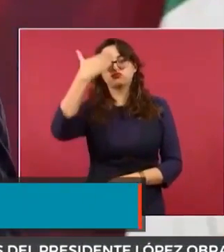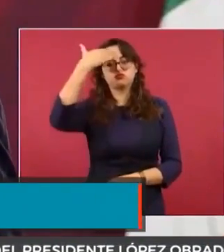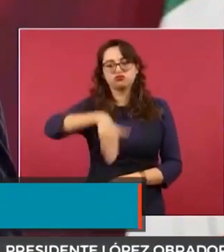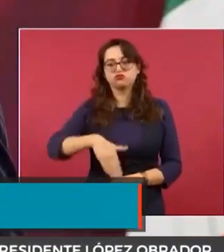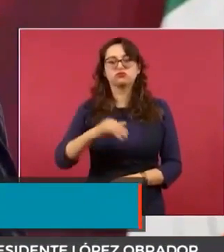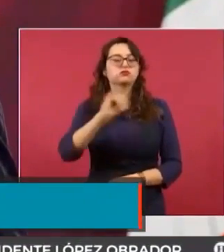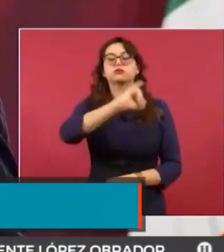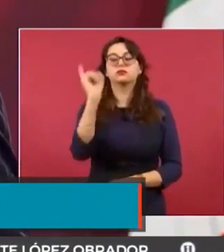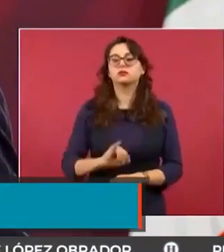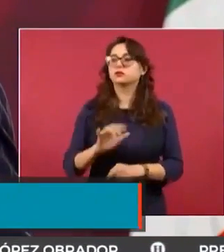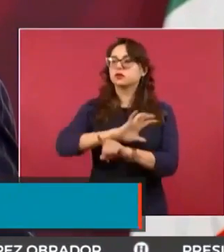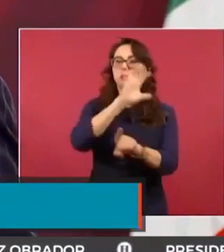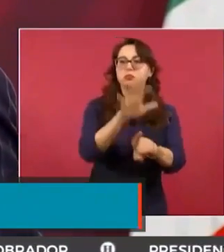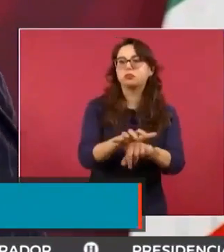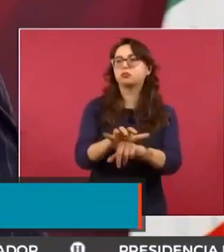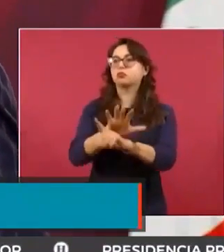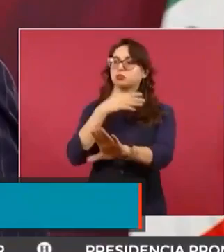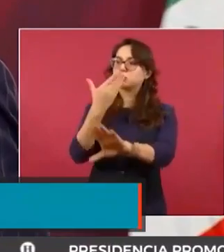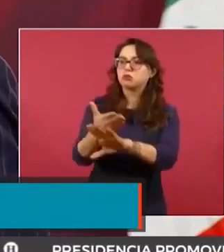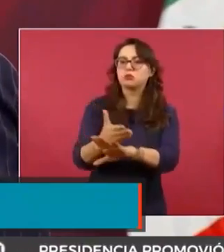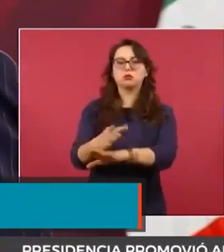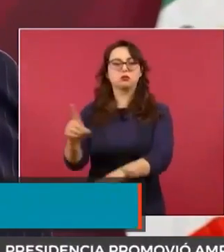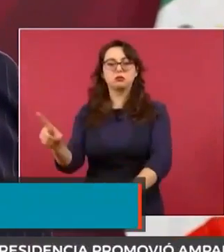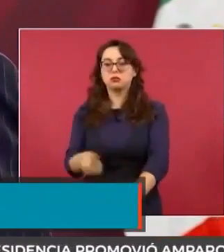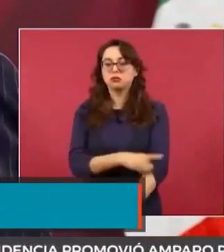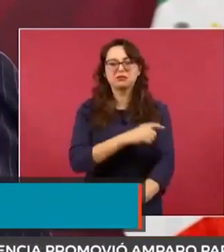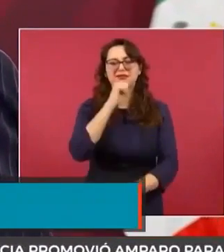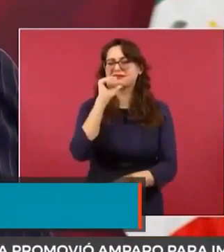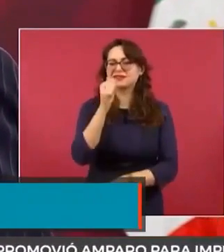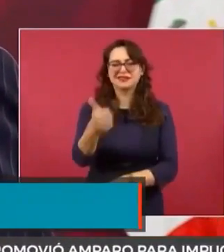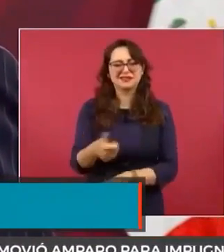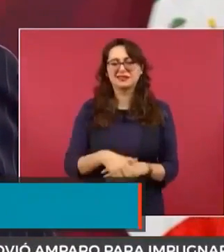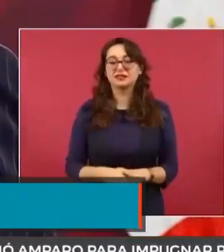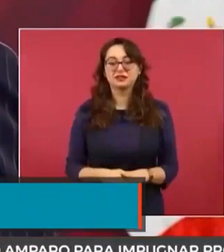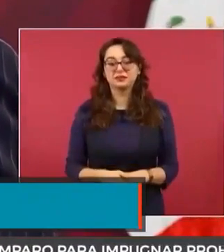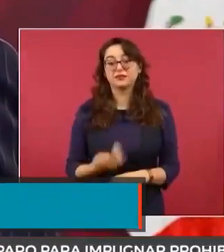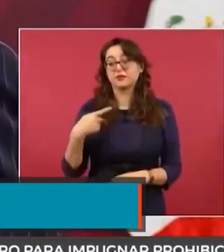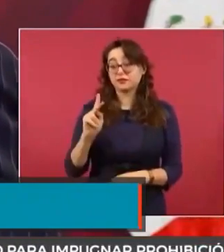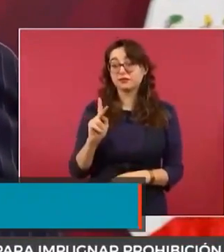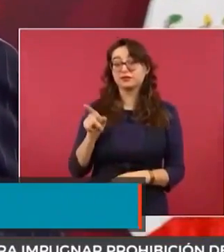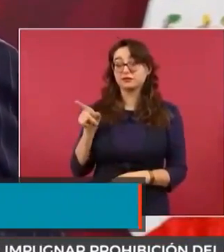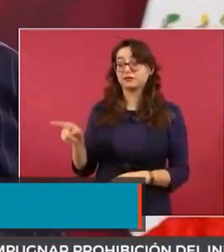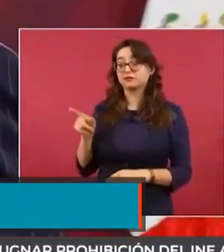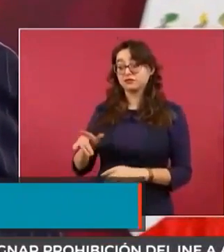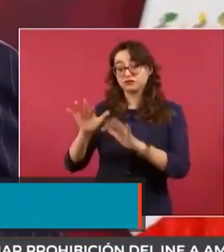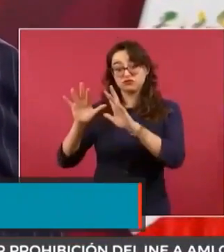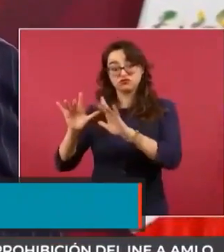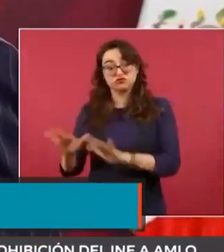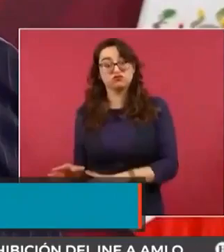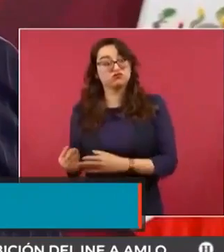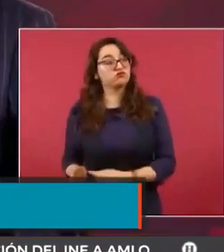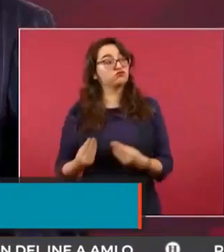Obrador de seguir hablando de Xóchitl Gálvez a pesar de que ya fue considerado por el propio INE como violencia política aparte